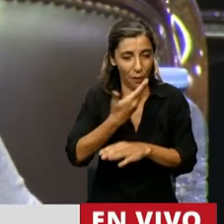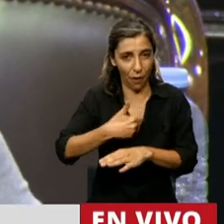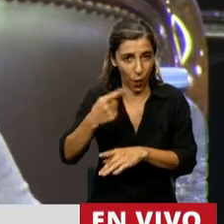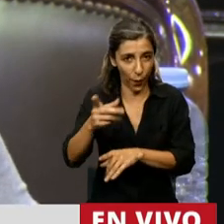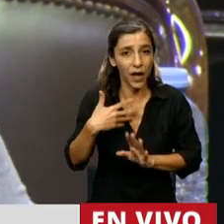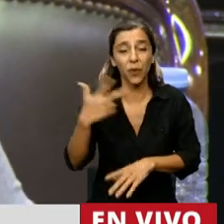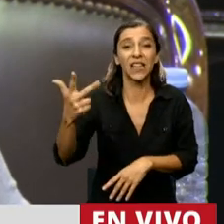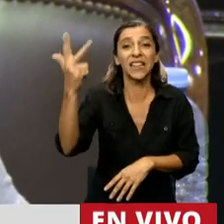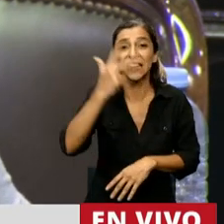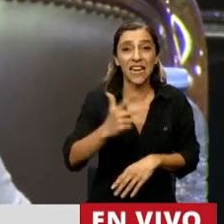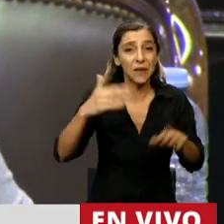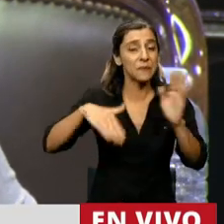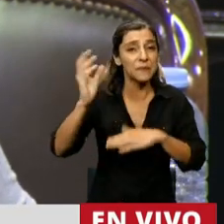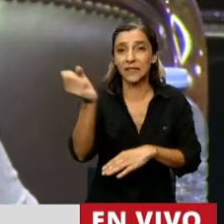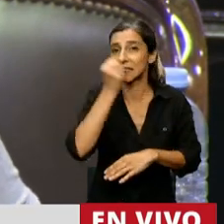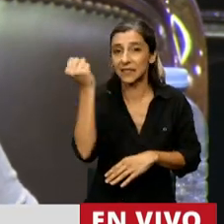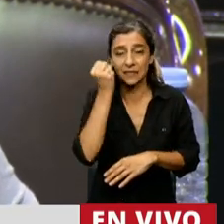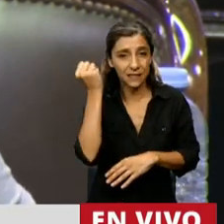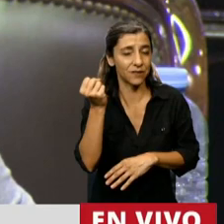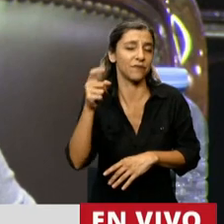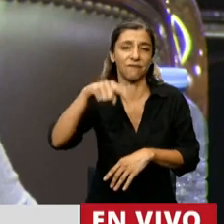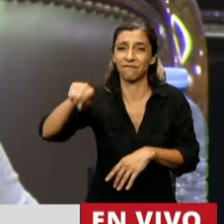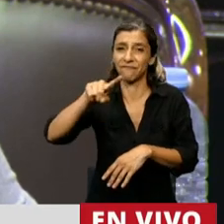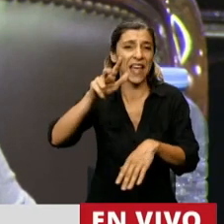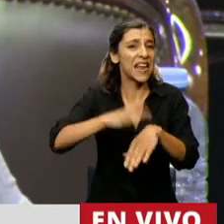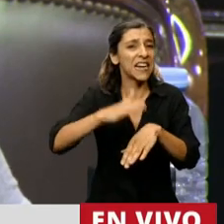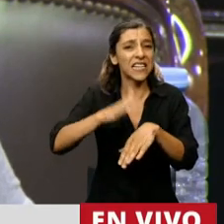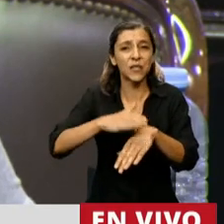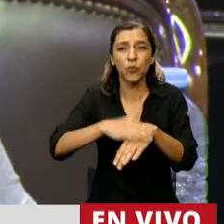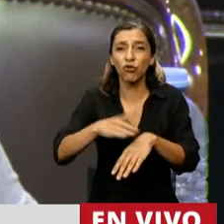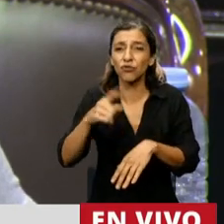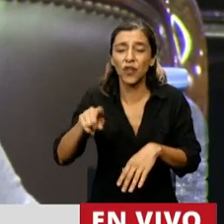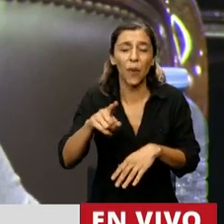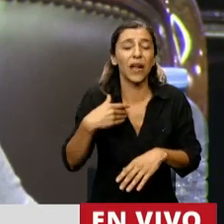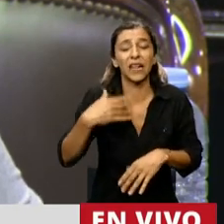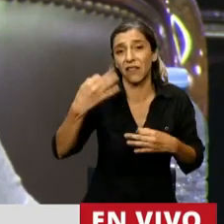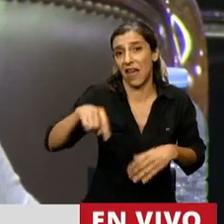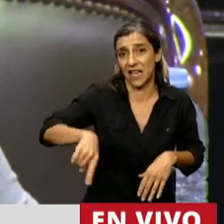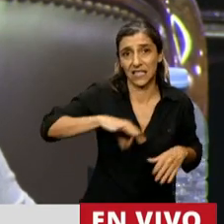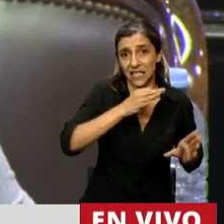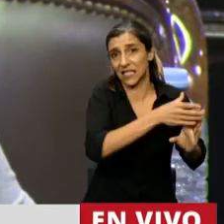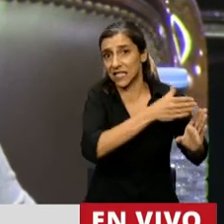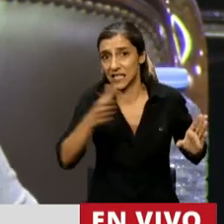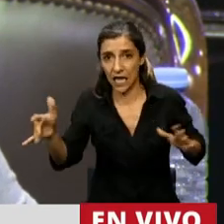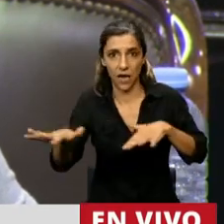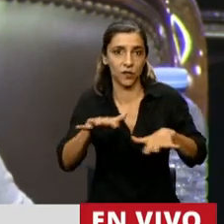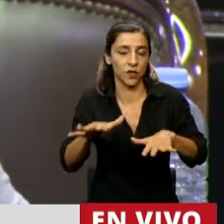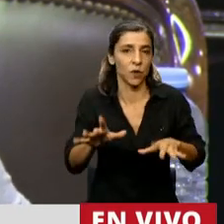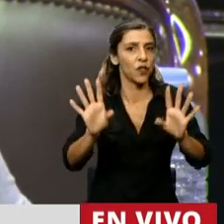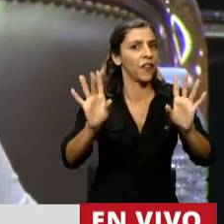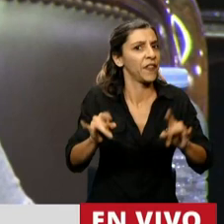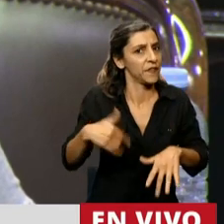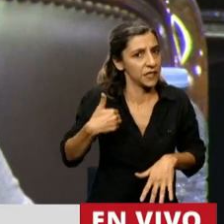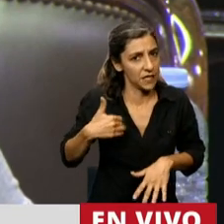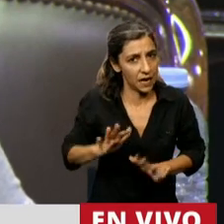3 más importantes, con las responsabilidades que tuvieron durante este año crítico para la